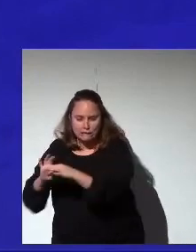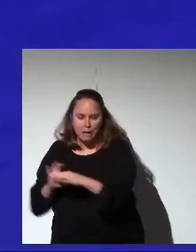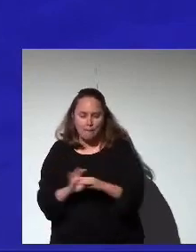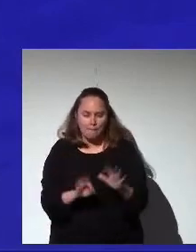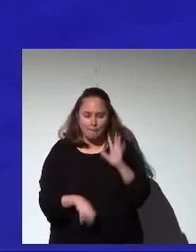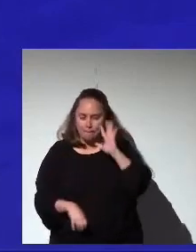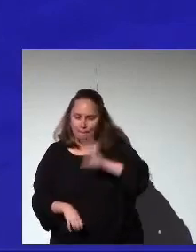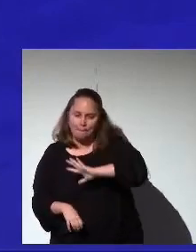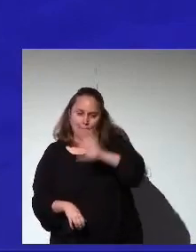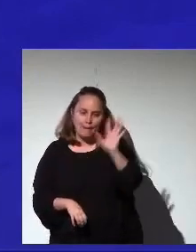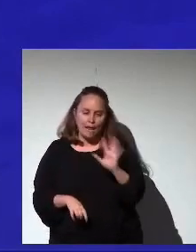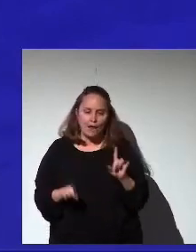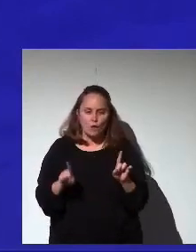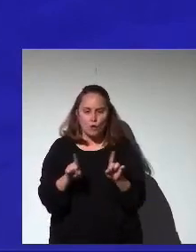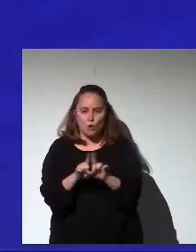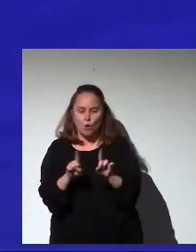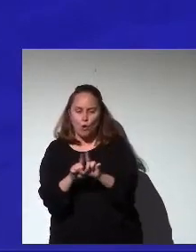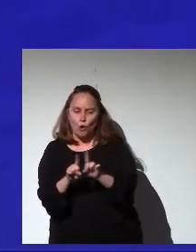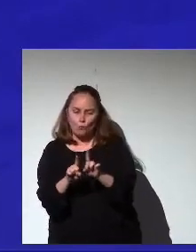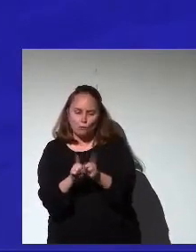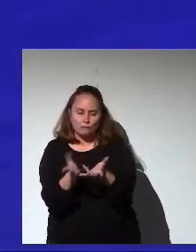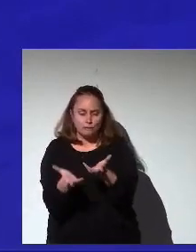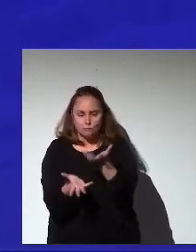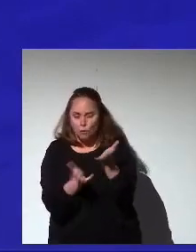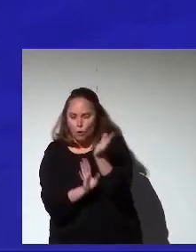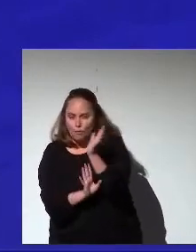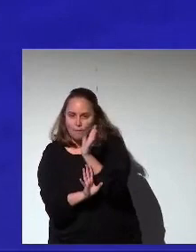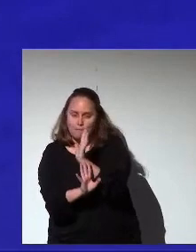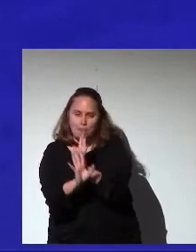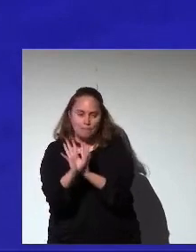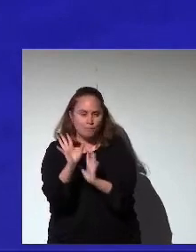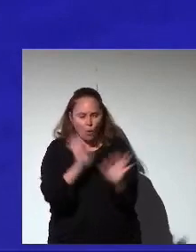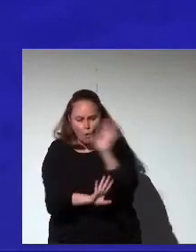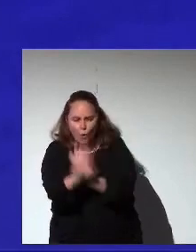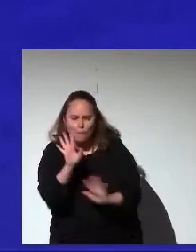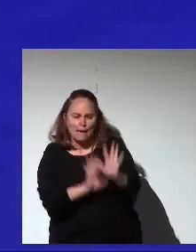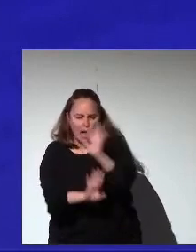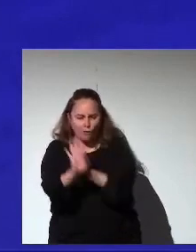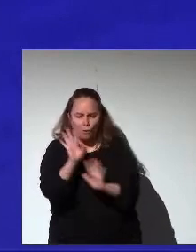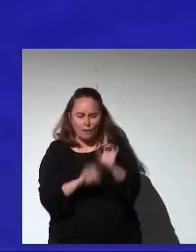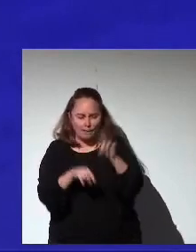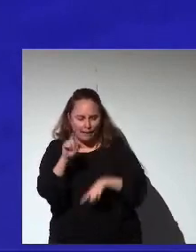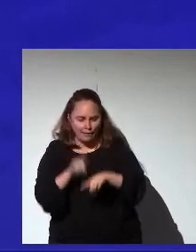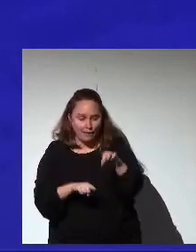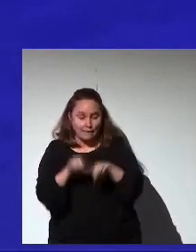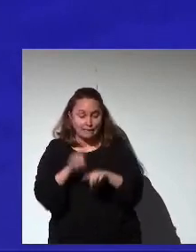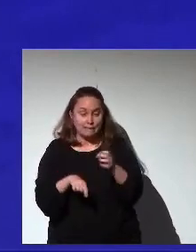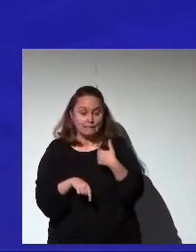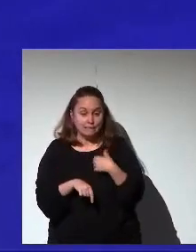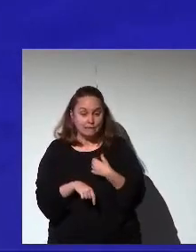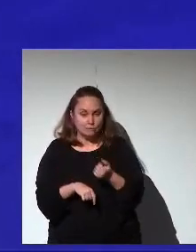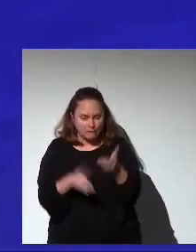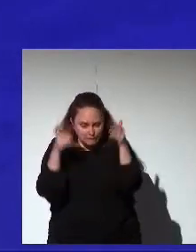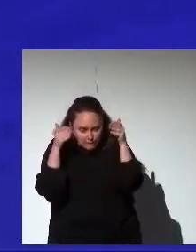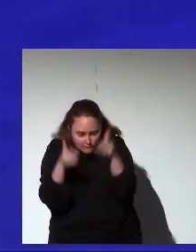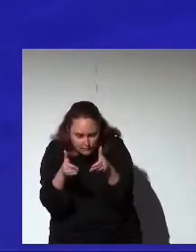collage de un cuadro puntillista de finales del XIX, que si ves solamente los puntos de un color,